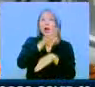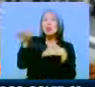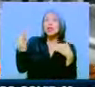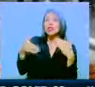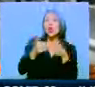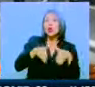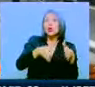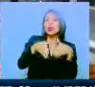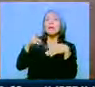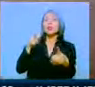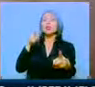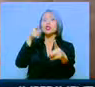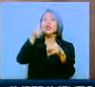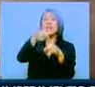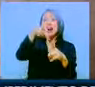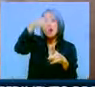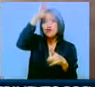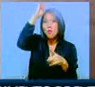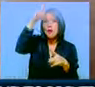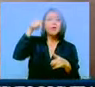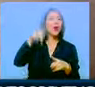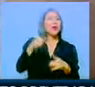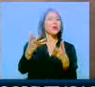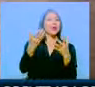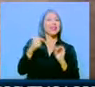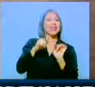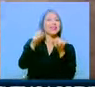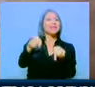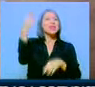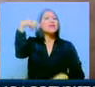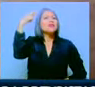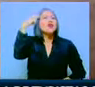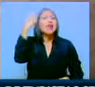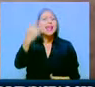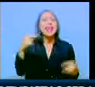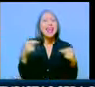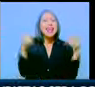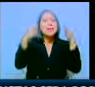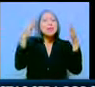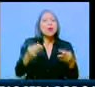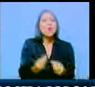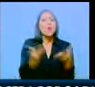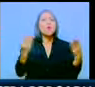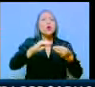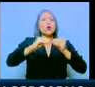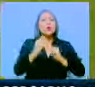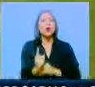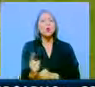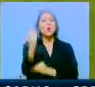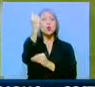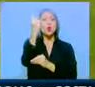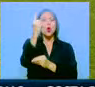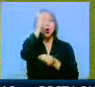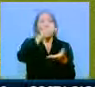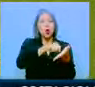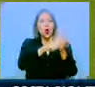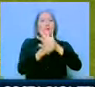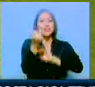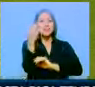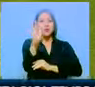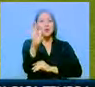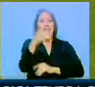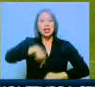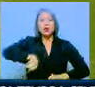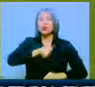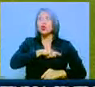a Roma, hoy nadie quiere ir. ¿La razón? El enemigo público número uno, el COVID-19. Nuestro campeonato enfrentó una fecha